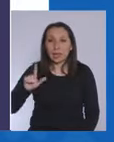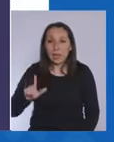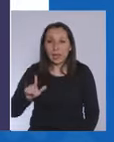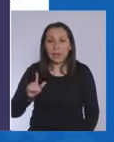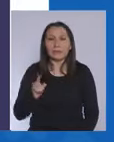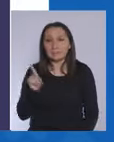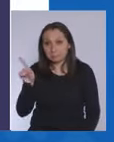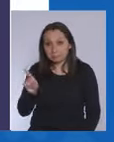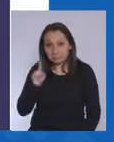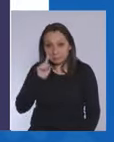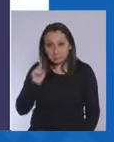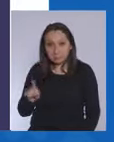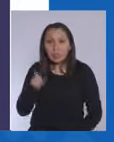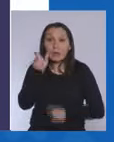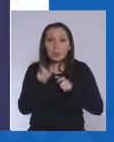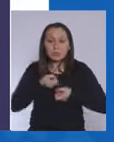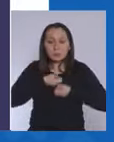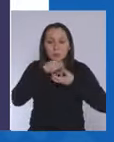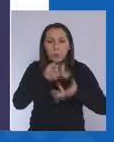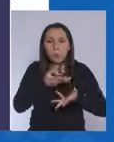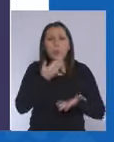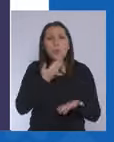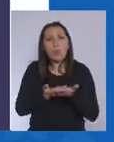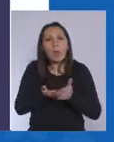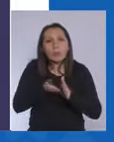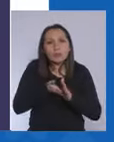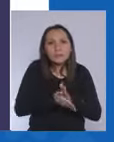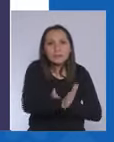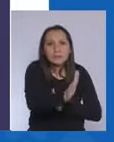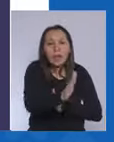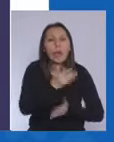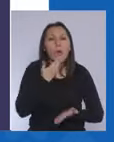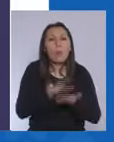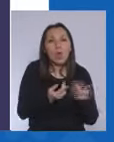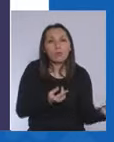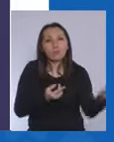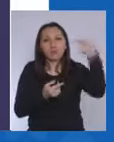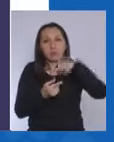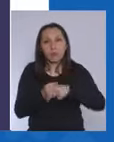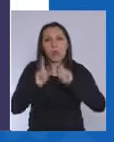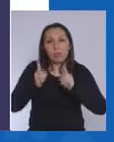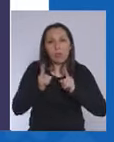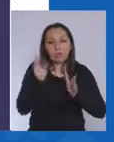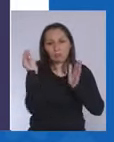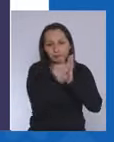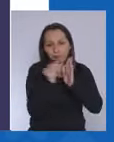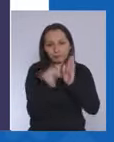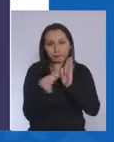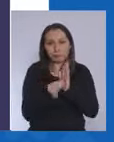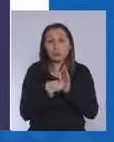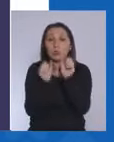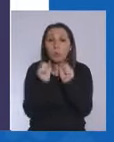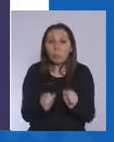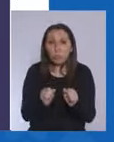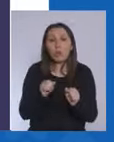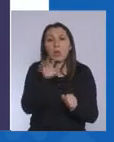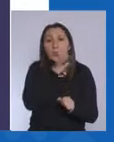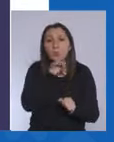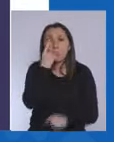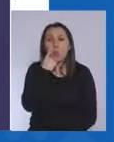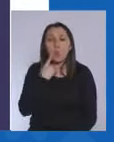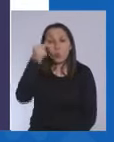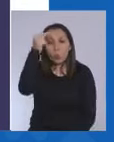permiso a las personas deben declarar tonta la fecha de ida como la fecha de regreso y poder ser utilizado durante el